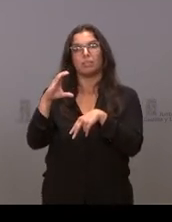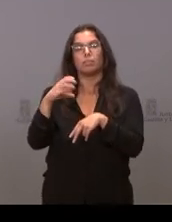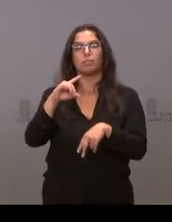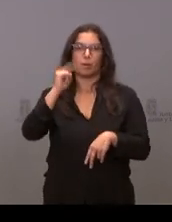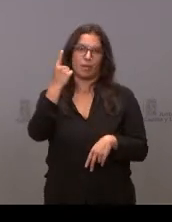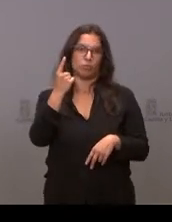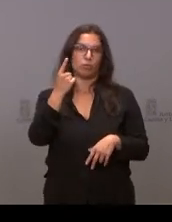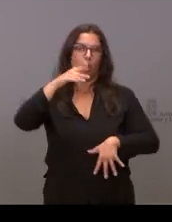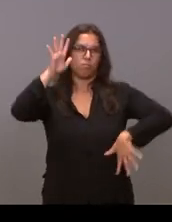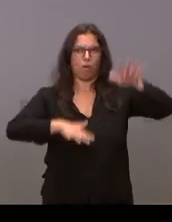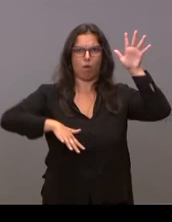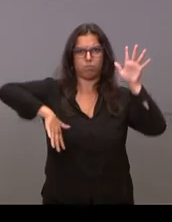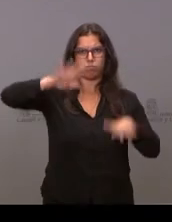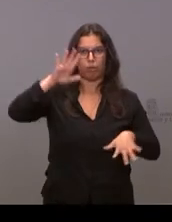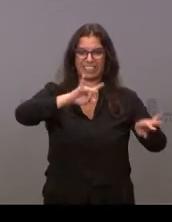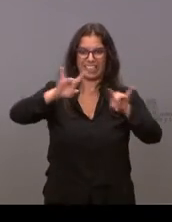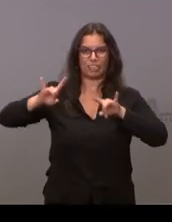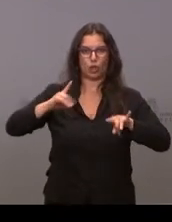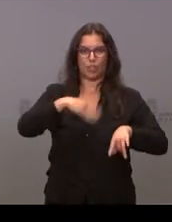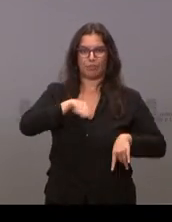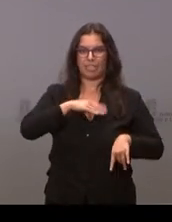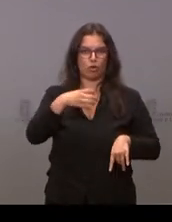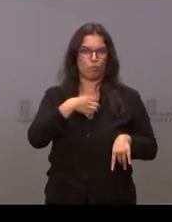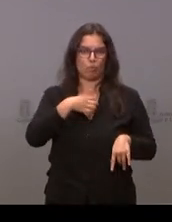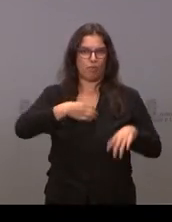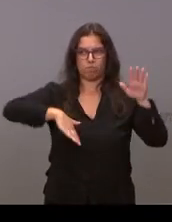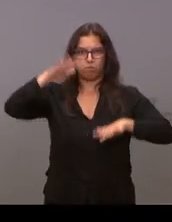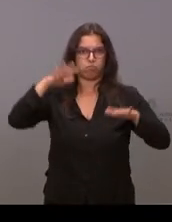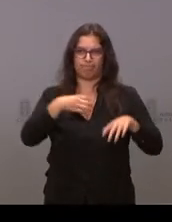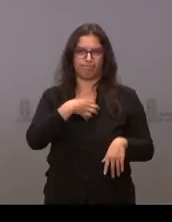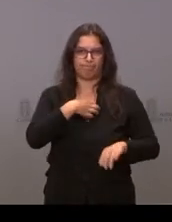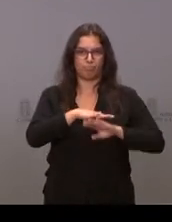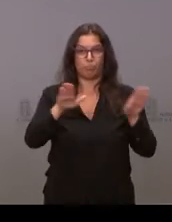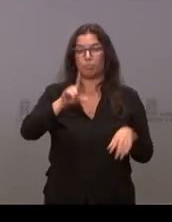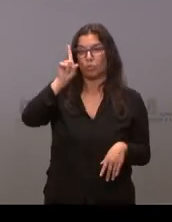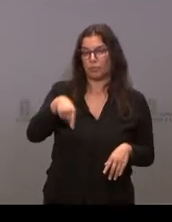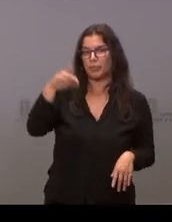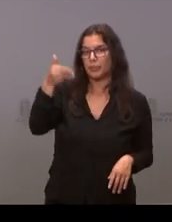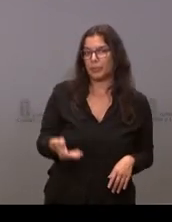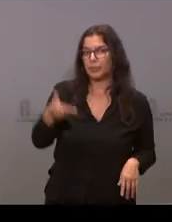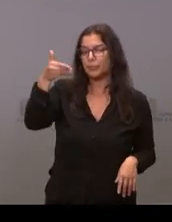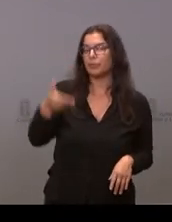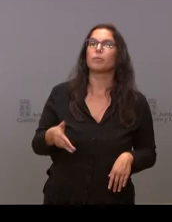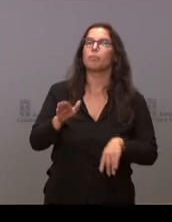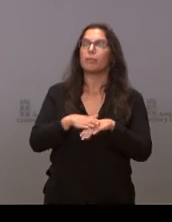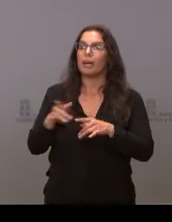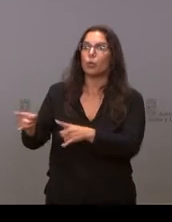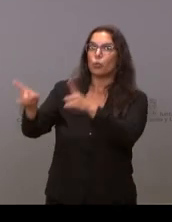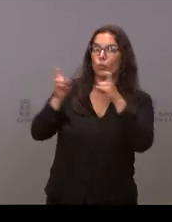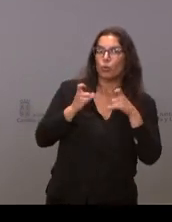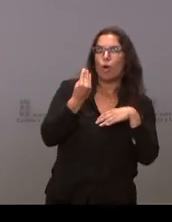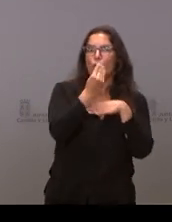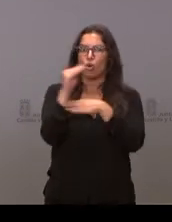producir desequilibrios territoriales en España, pero es esencial también apostar por el rejuvenecimiento del